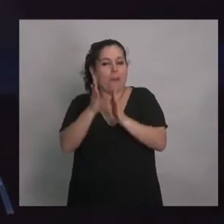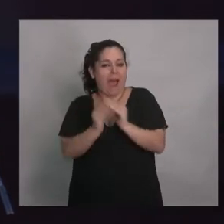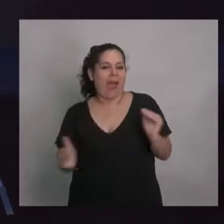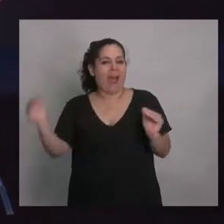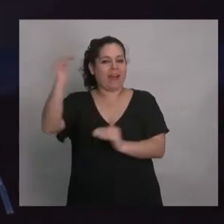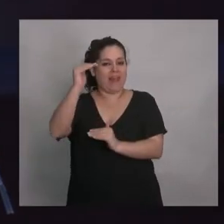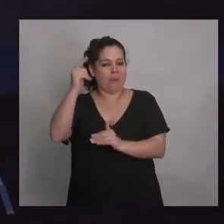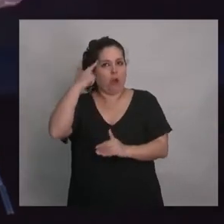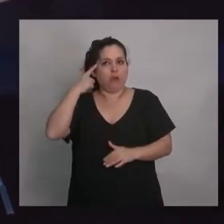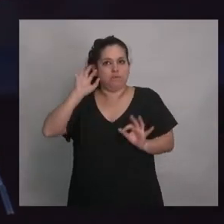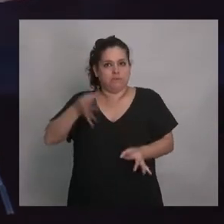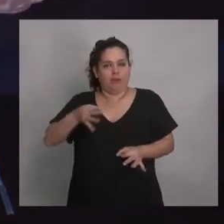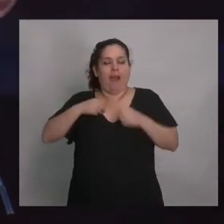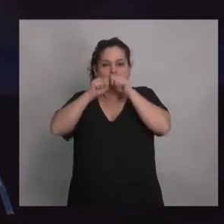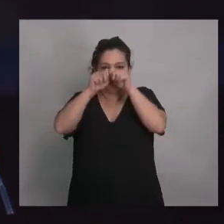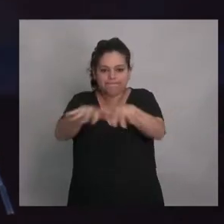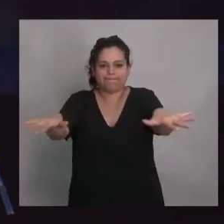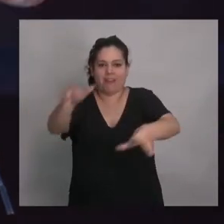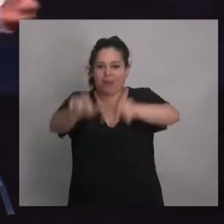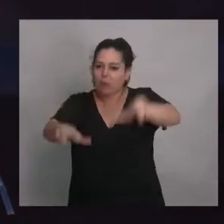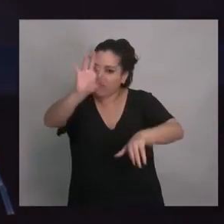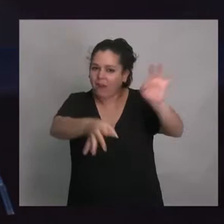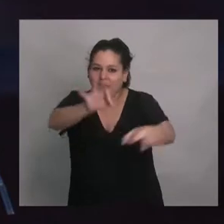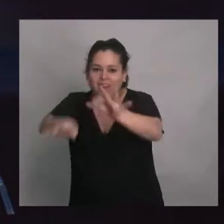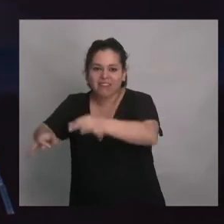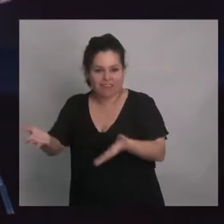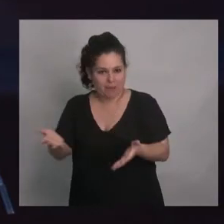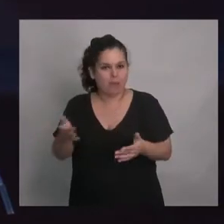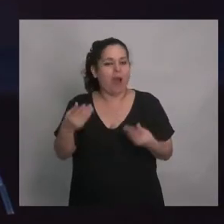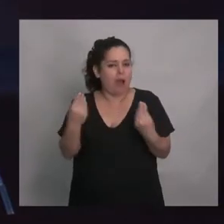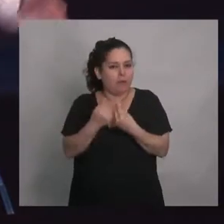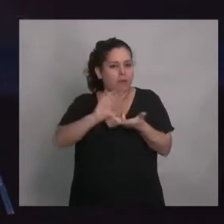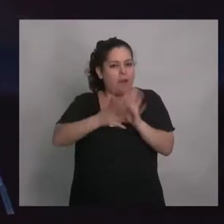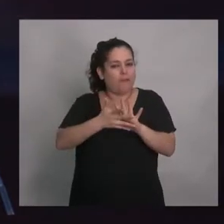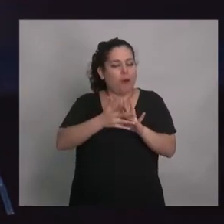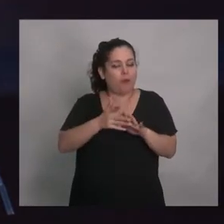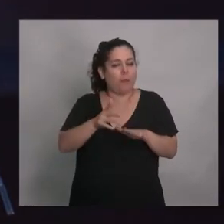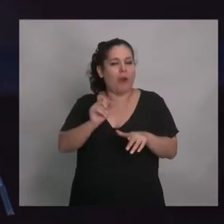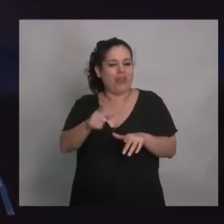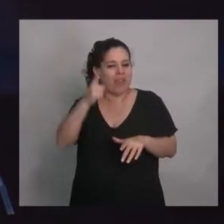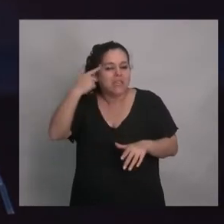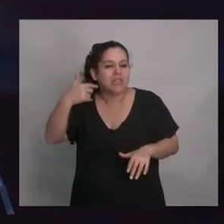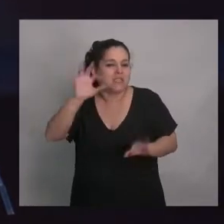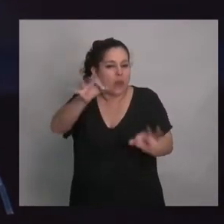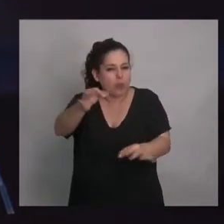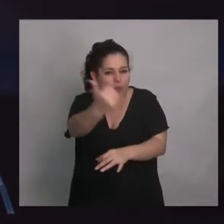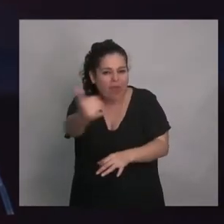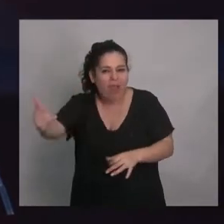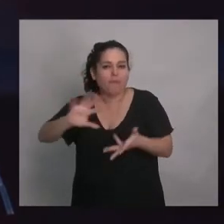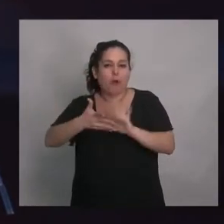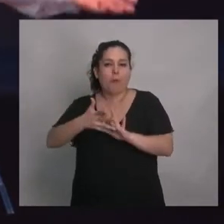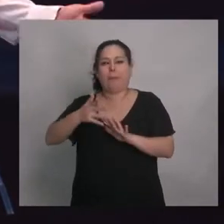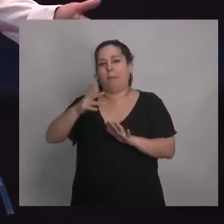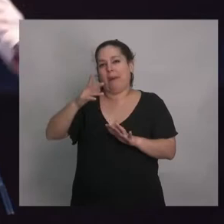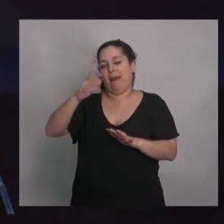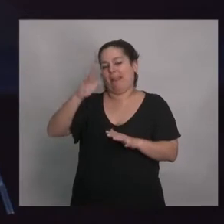la sabiduría popular que se manifiesta de muchas maneras en formas estéticas de